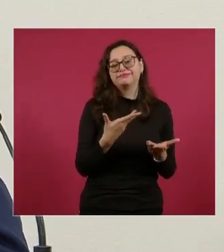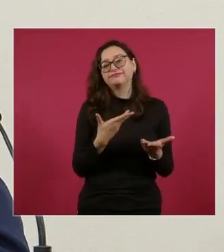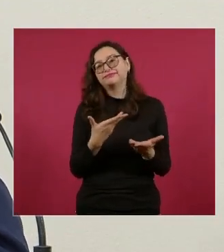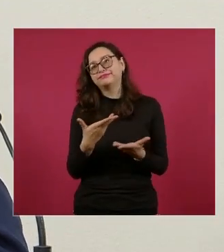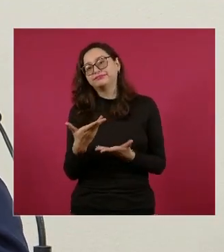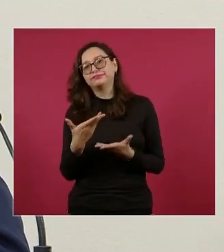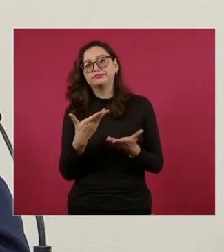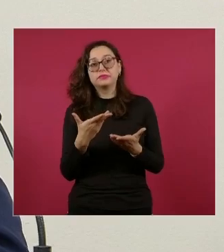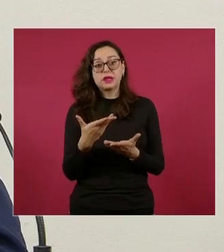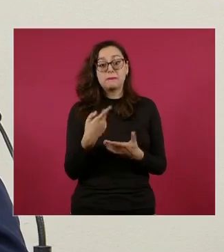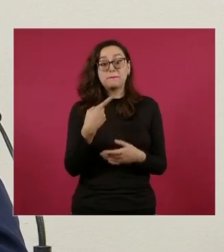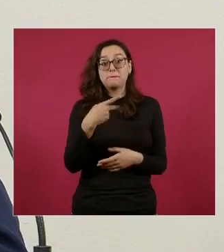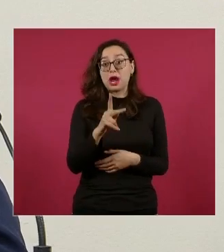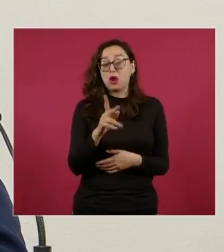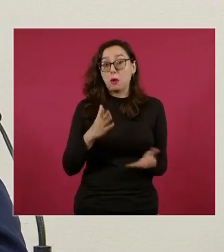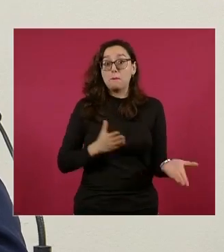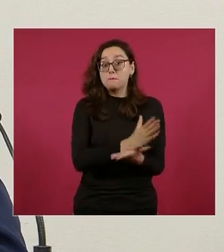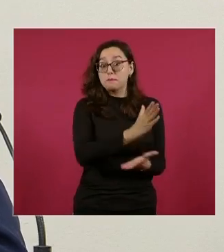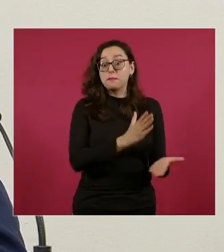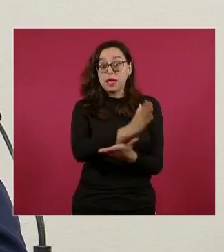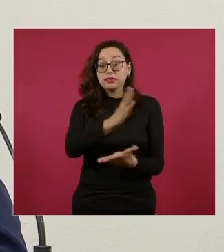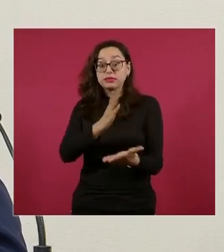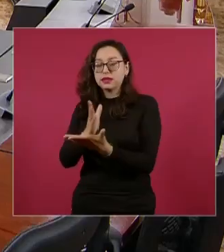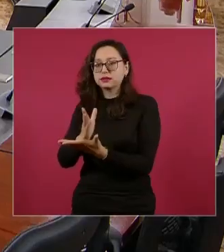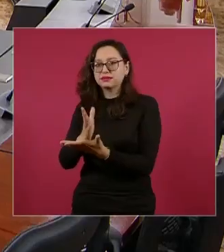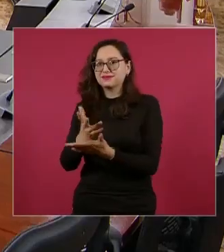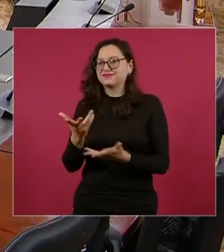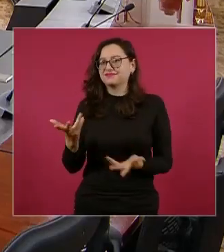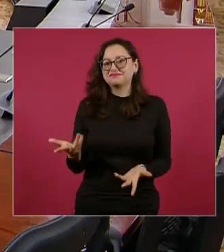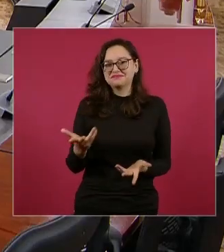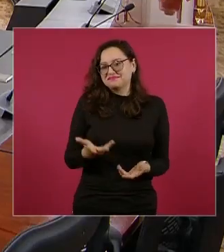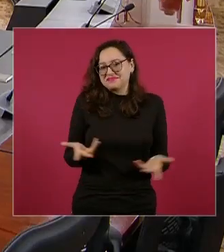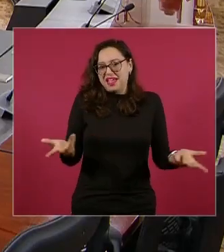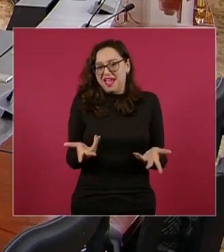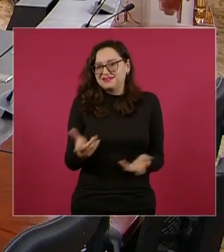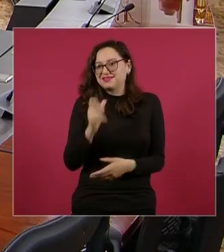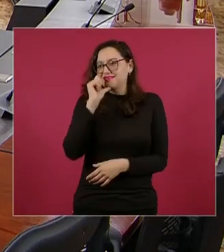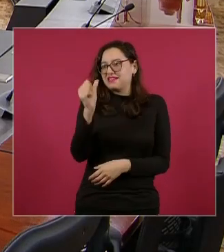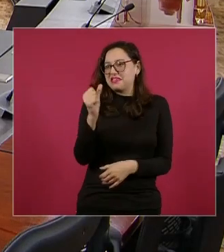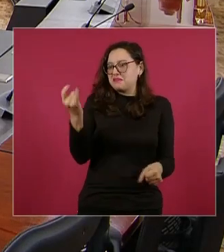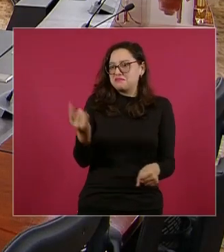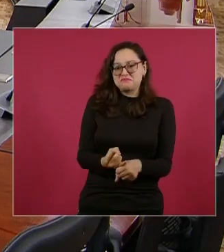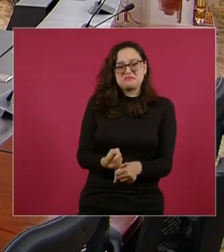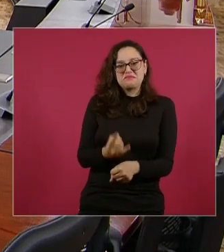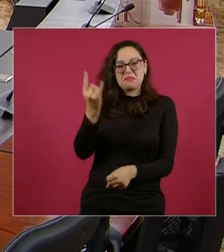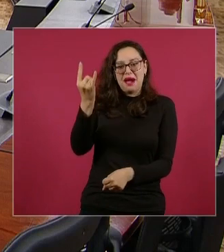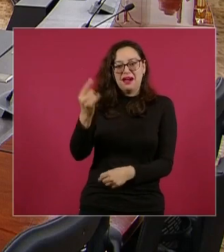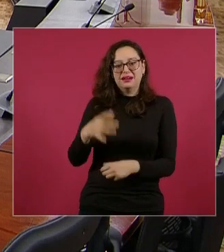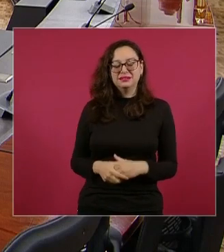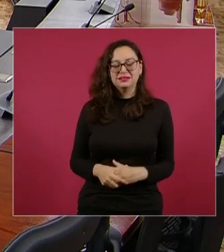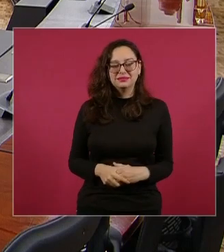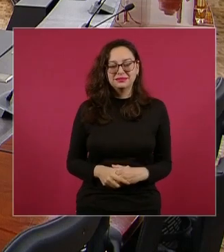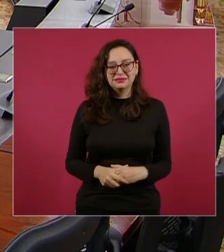improductiva en la ONU y en todos los organismos que dependen de la ONU.